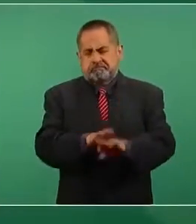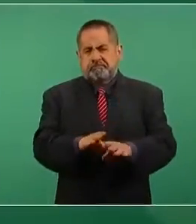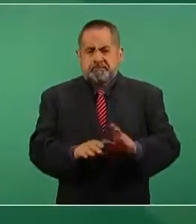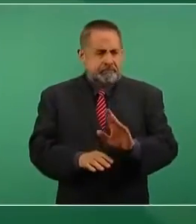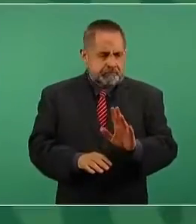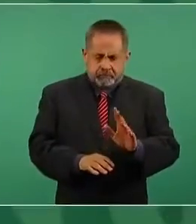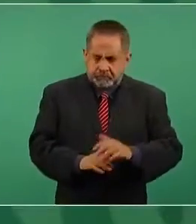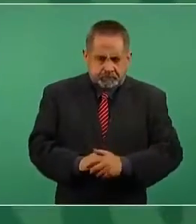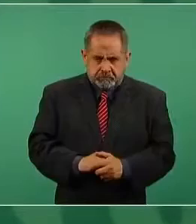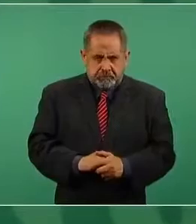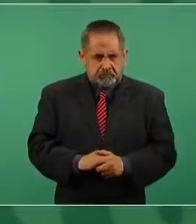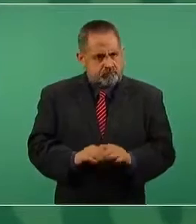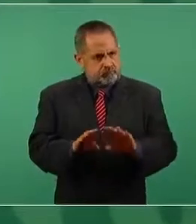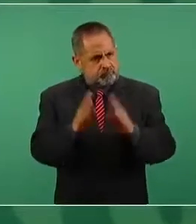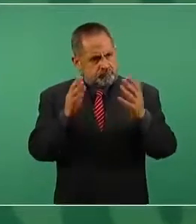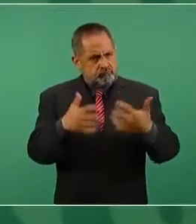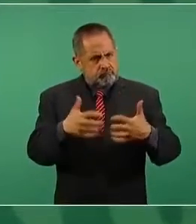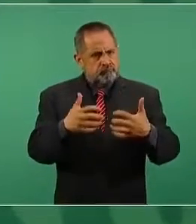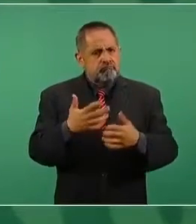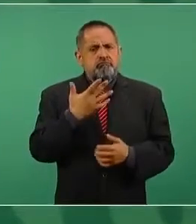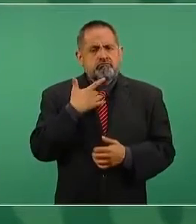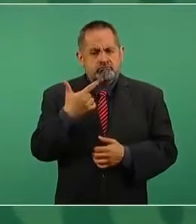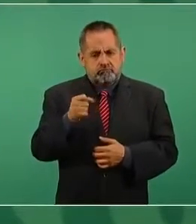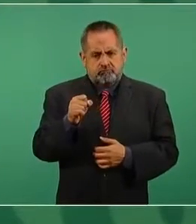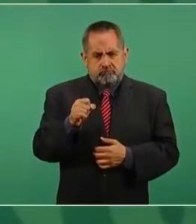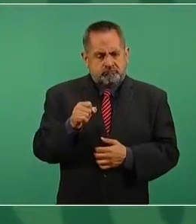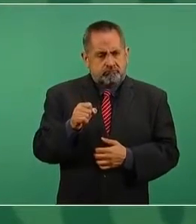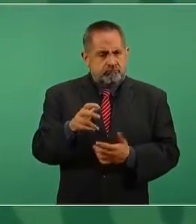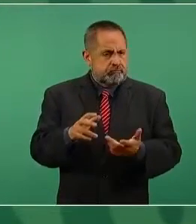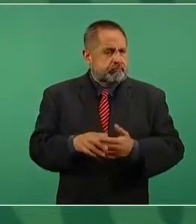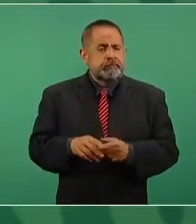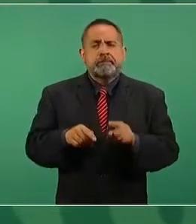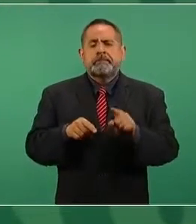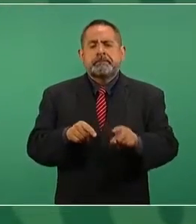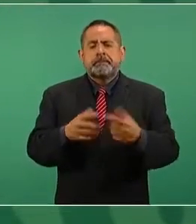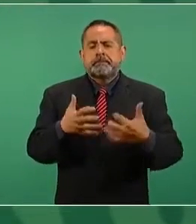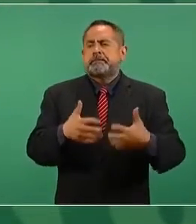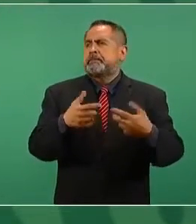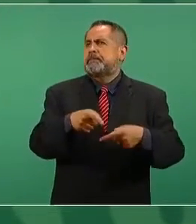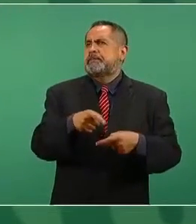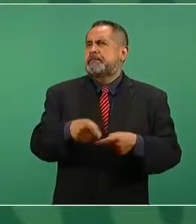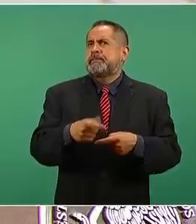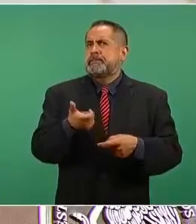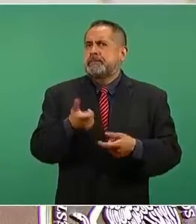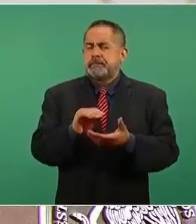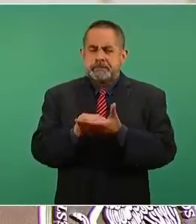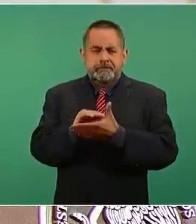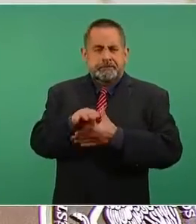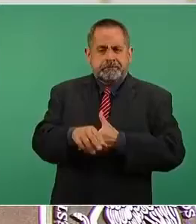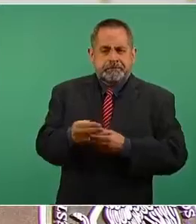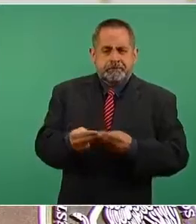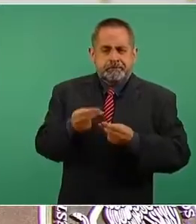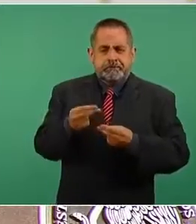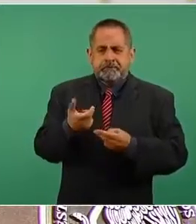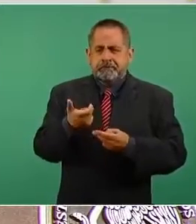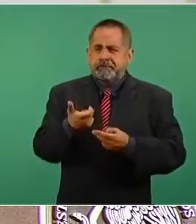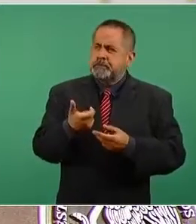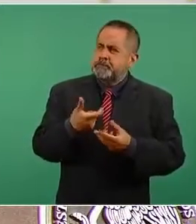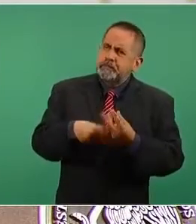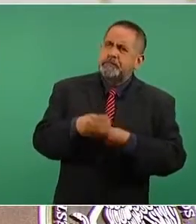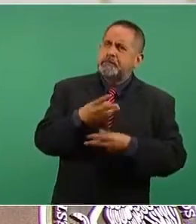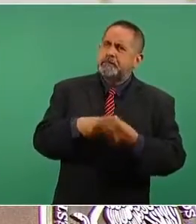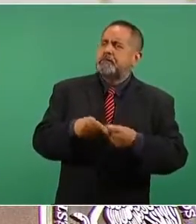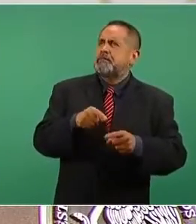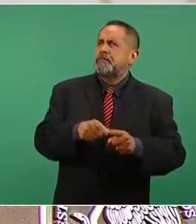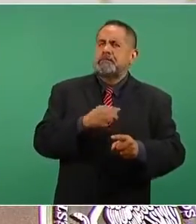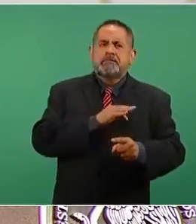de esta naturaleza. Estamos hablando de una inversión, no sé,